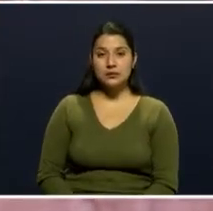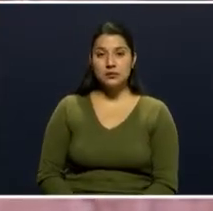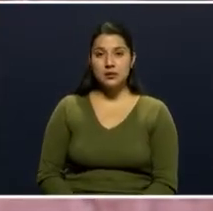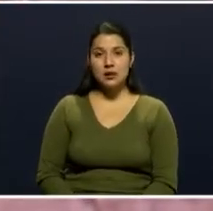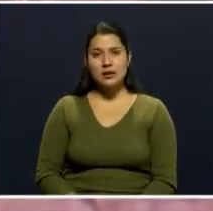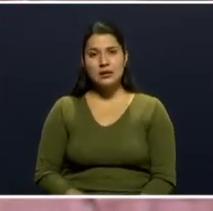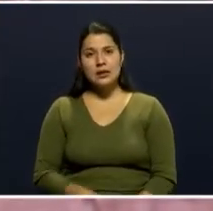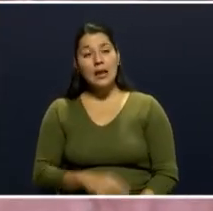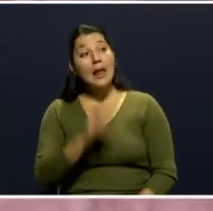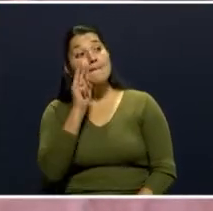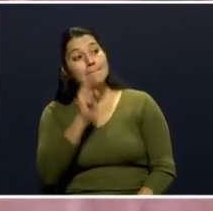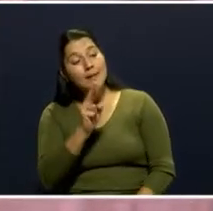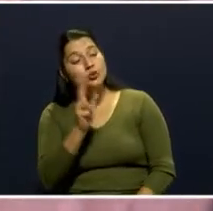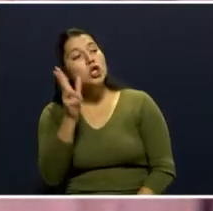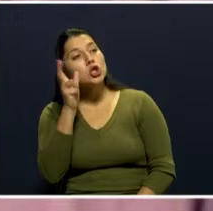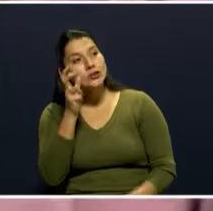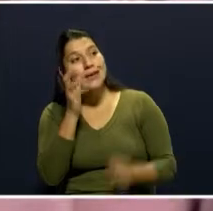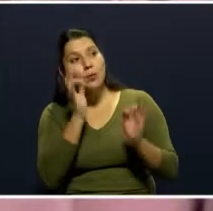La vemos y la escuchamos bien.